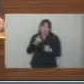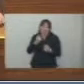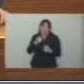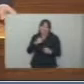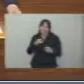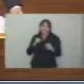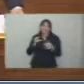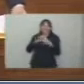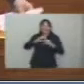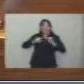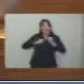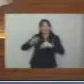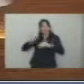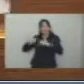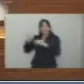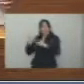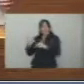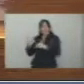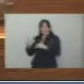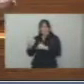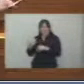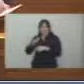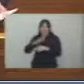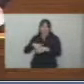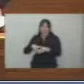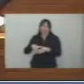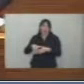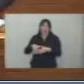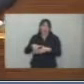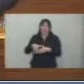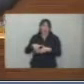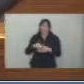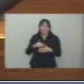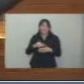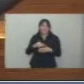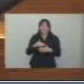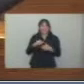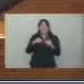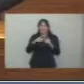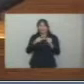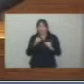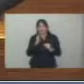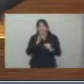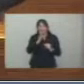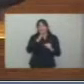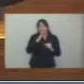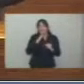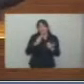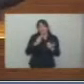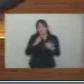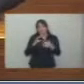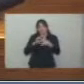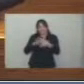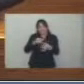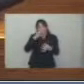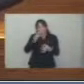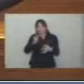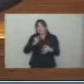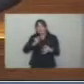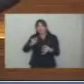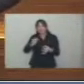pasado, que usurpan al final la bandera de Asturias para intereses que son los suyos, los de su conveniencia, y que no son en absoluto los de